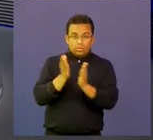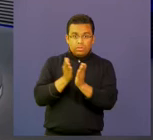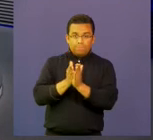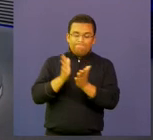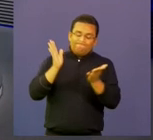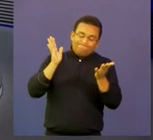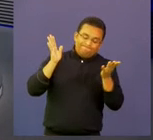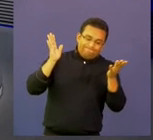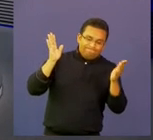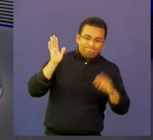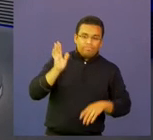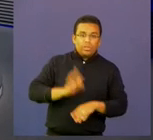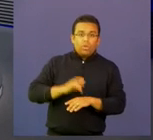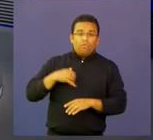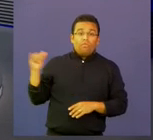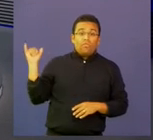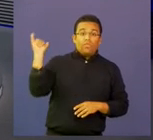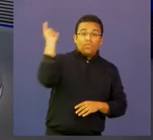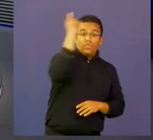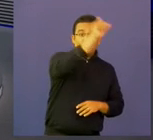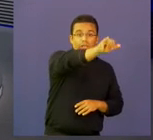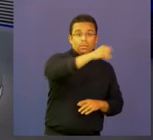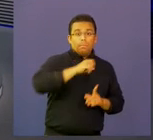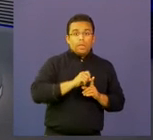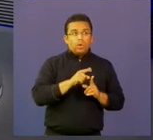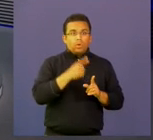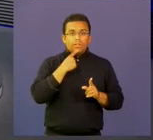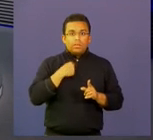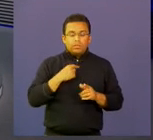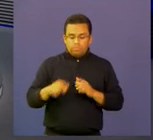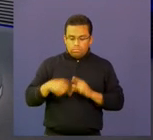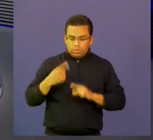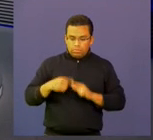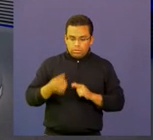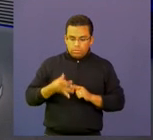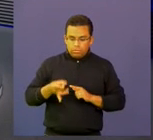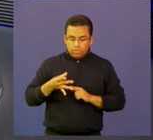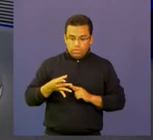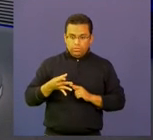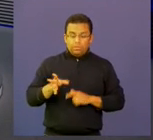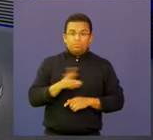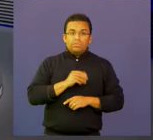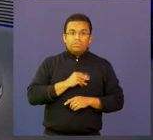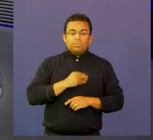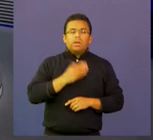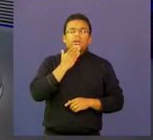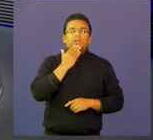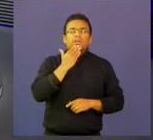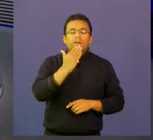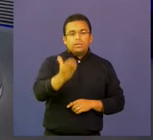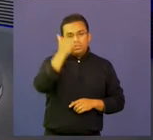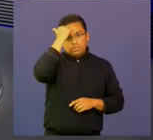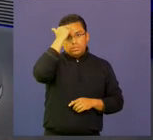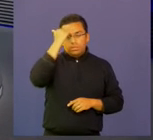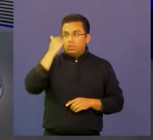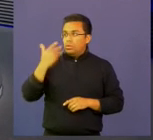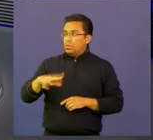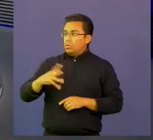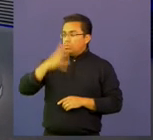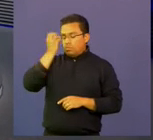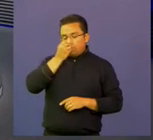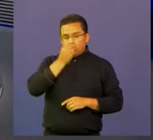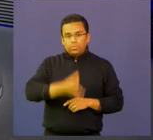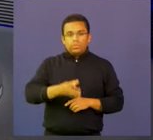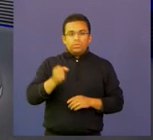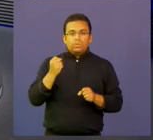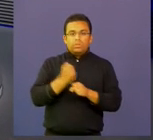viaje, pero está absolutamente contento, absolutamente agradecido con todos los docentes. Tiene el trabajo más bonito que hay en el mundo después